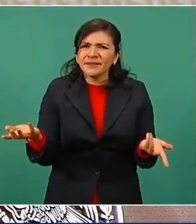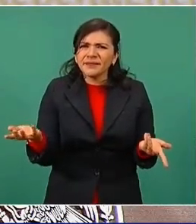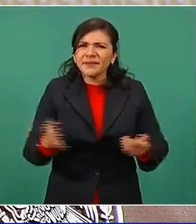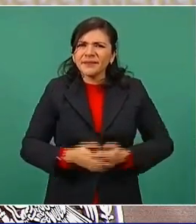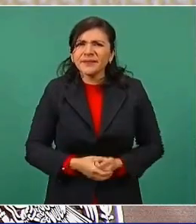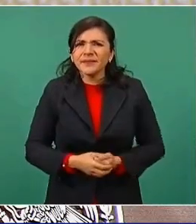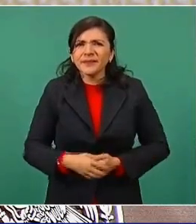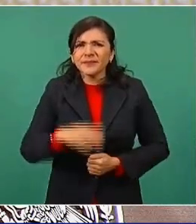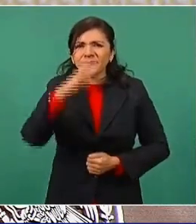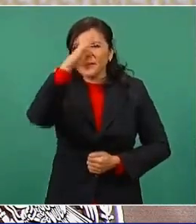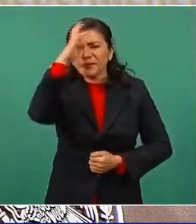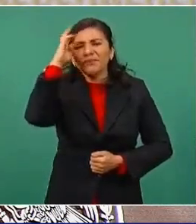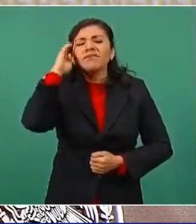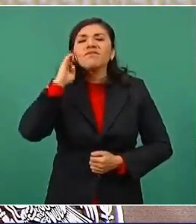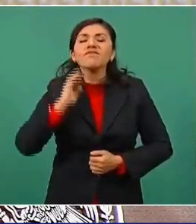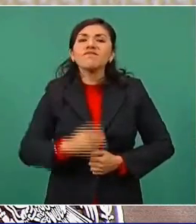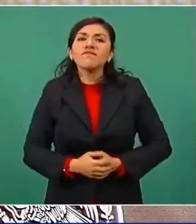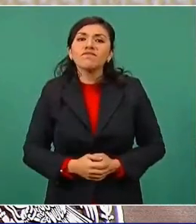y